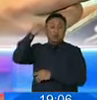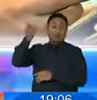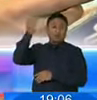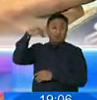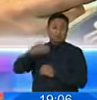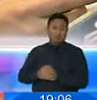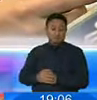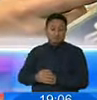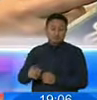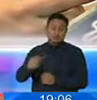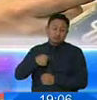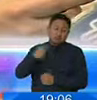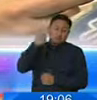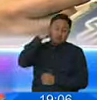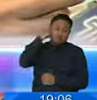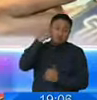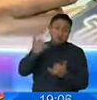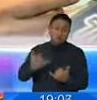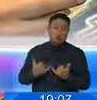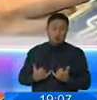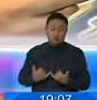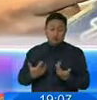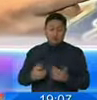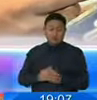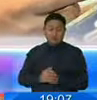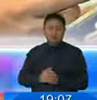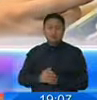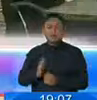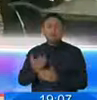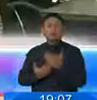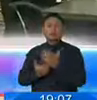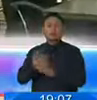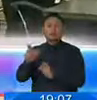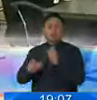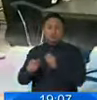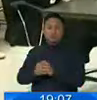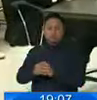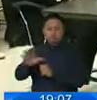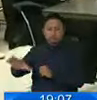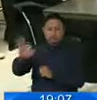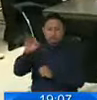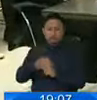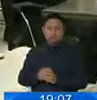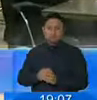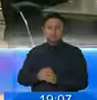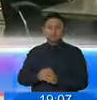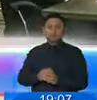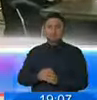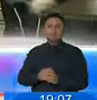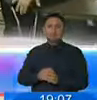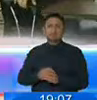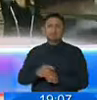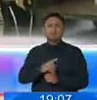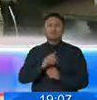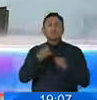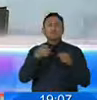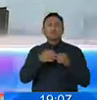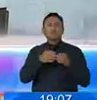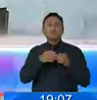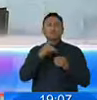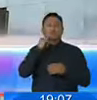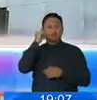tanto creemos que hoy se debe elegir en democracia. Pero por el sector correísta no están contentos con esta